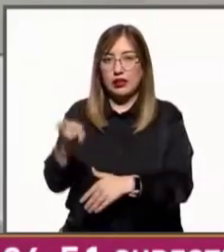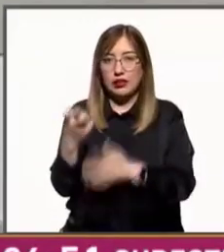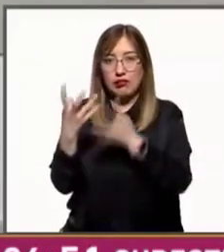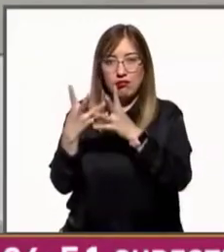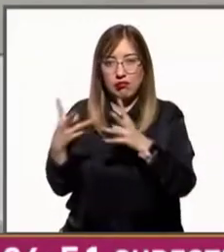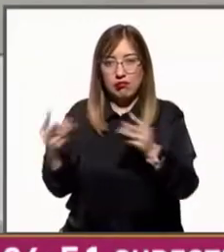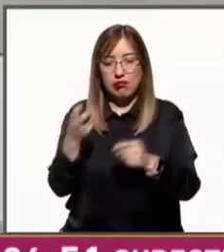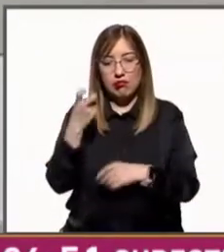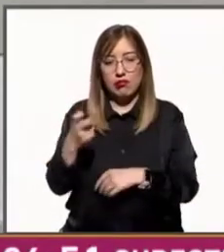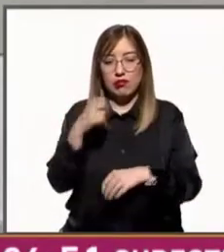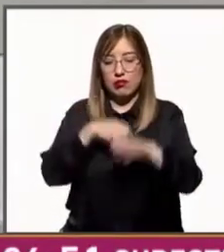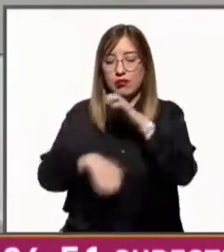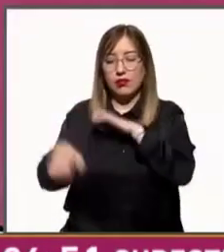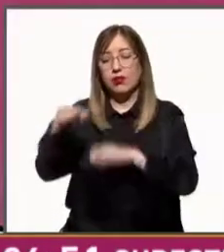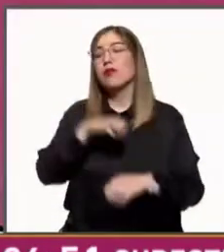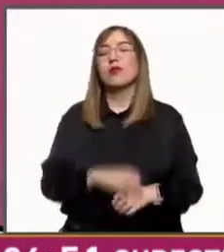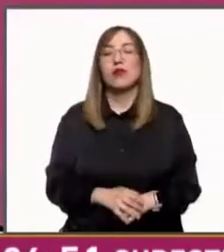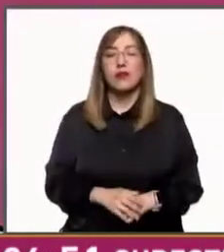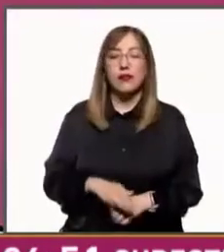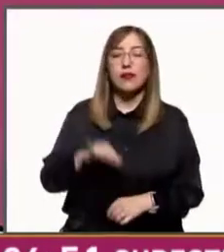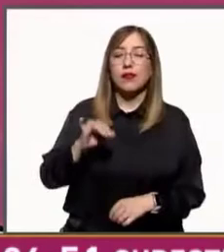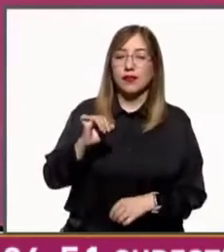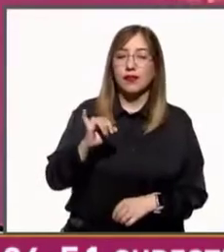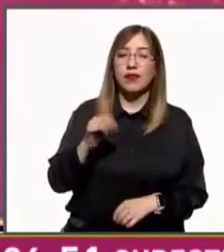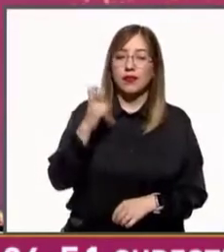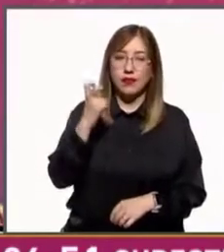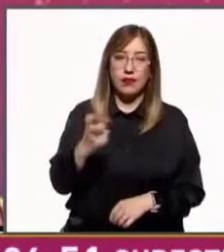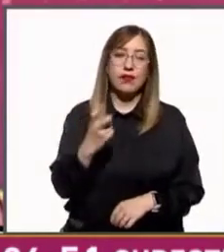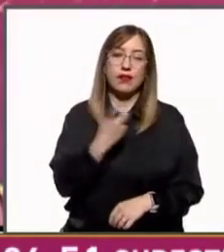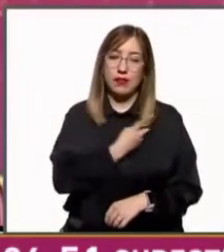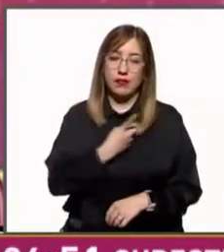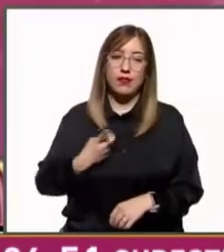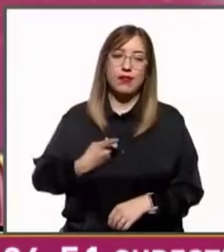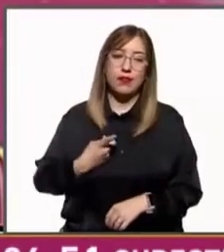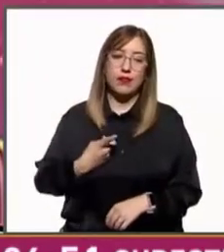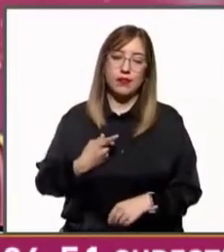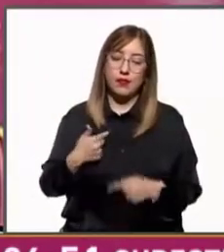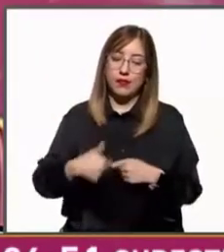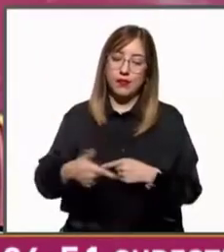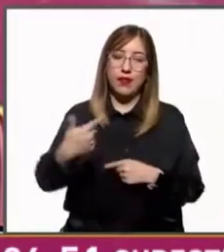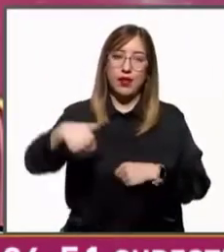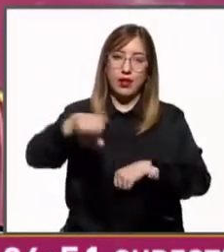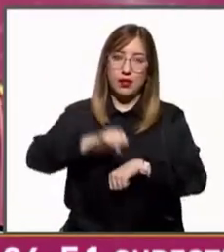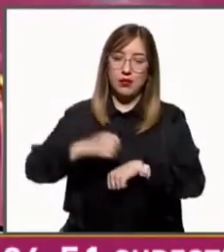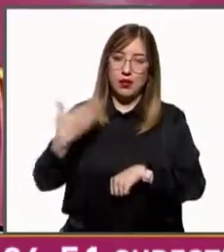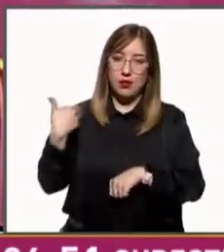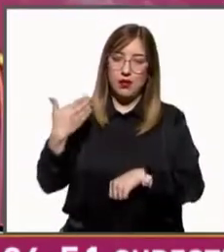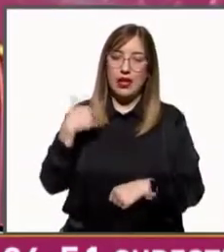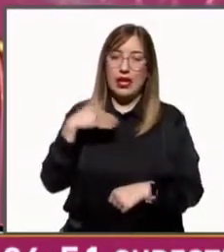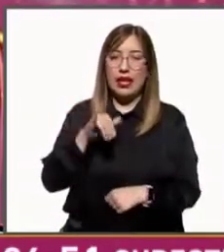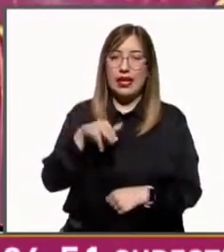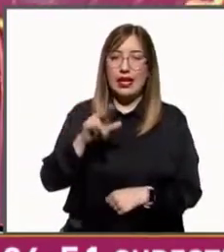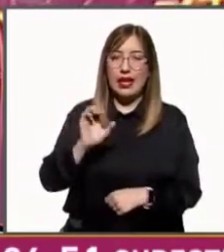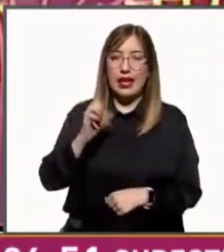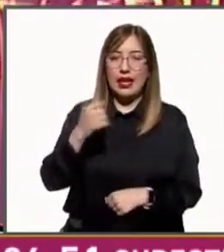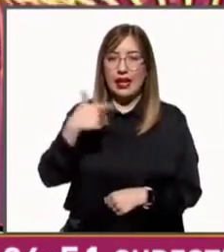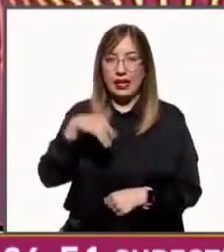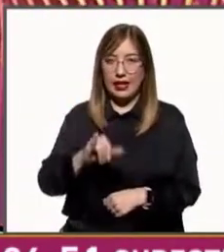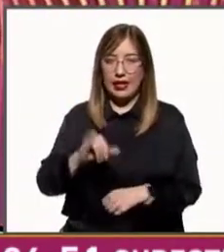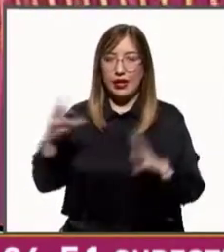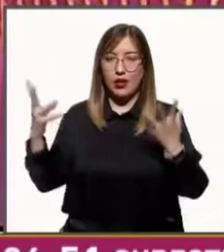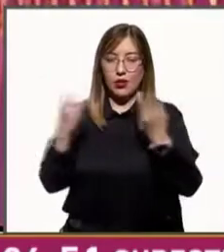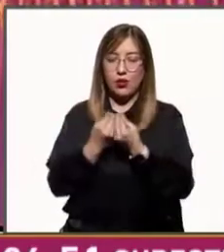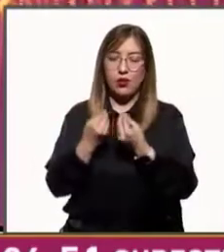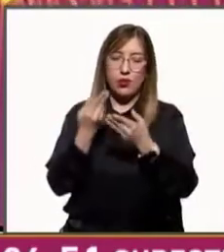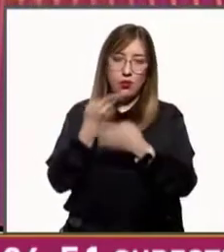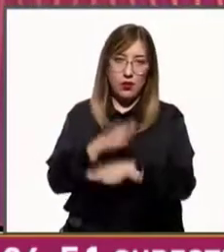es, me parece que es un documento que hay que rescatar, lo sacó esta semana INEGI apenas, junto con la Comisión Nacional Bancaria de